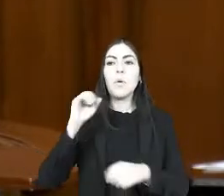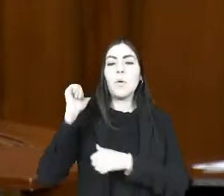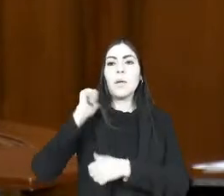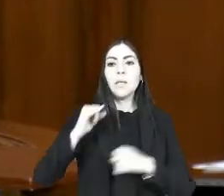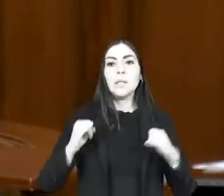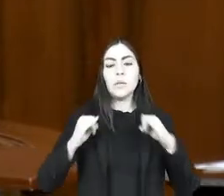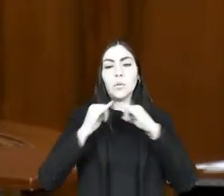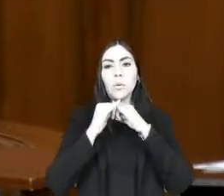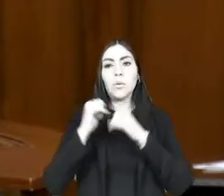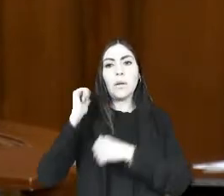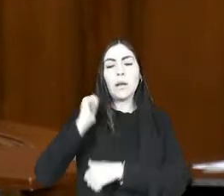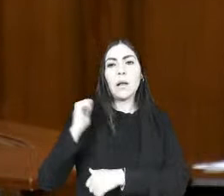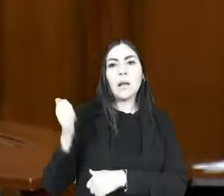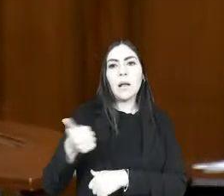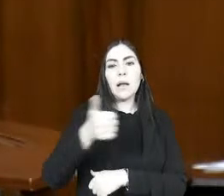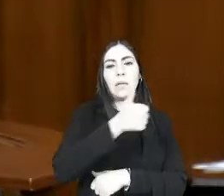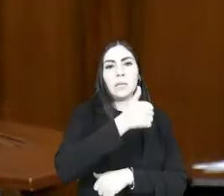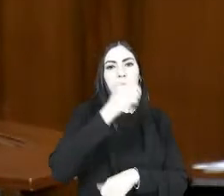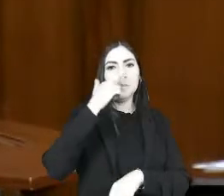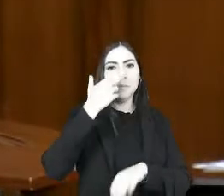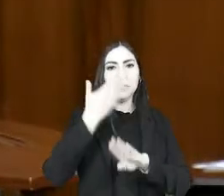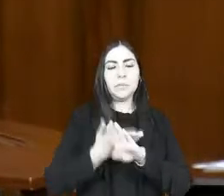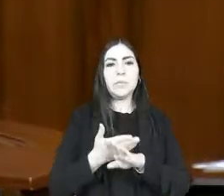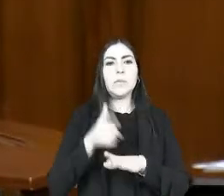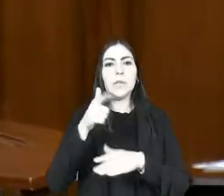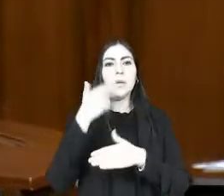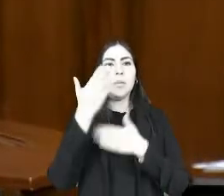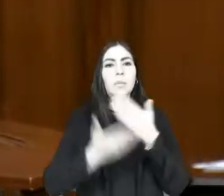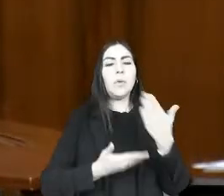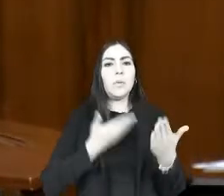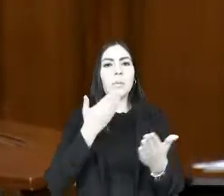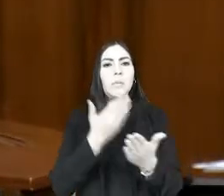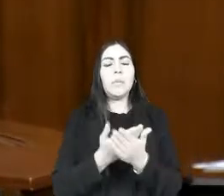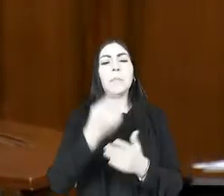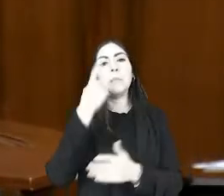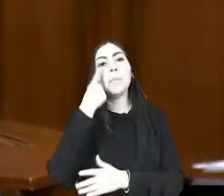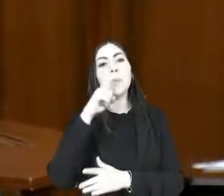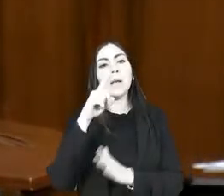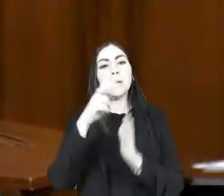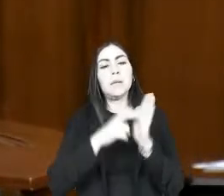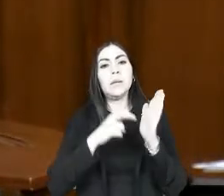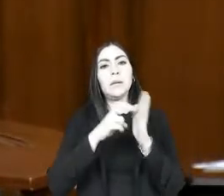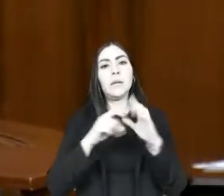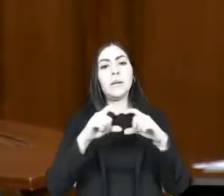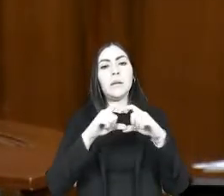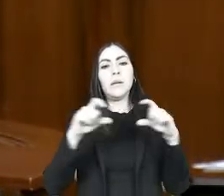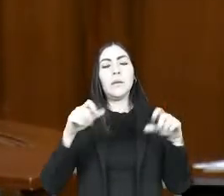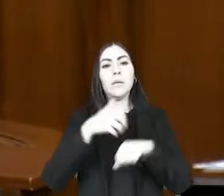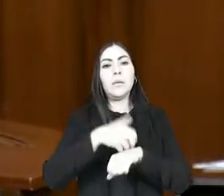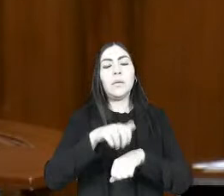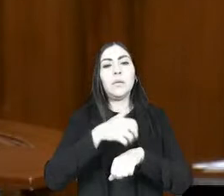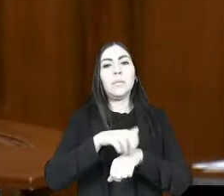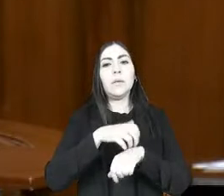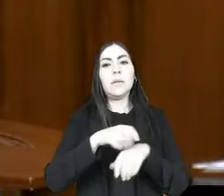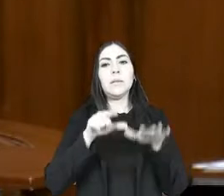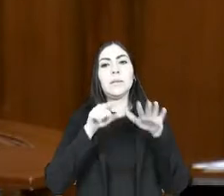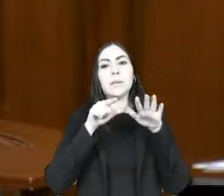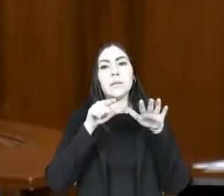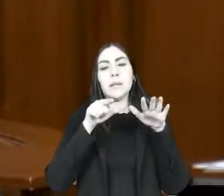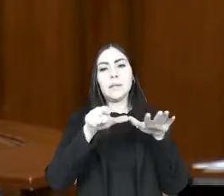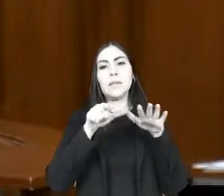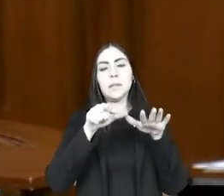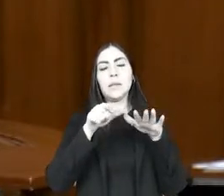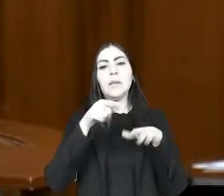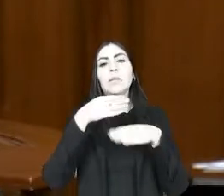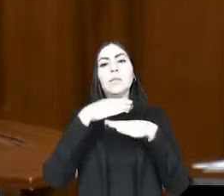dependencia. Iniciativa con proyecto de decreto por el que se reforma la fracción 17